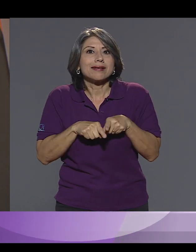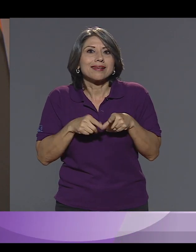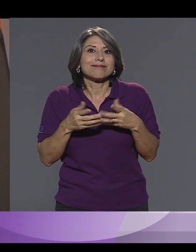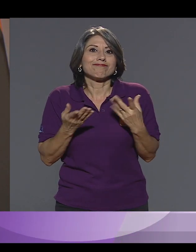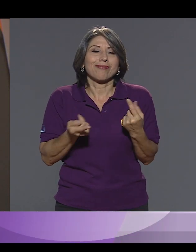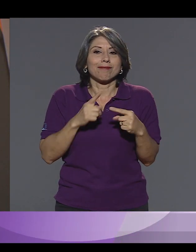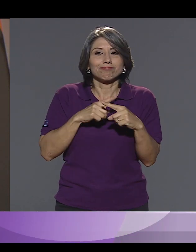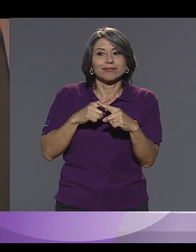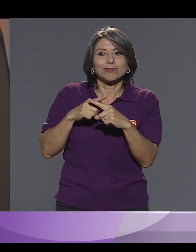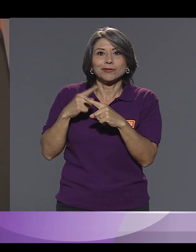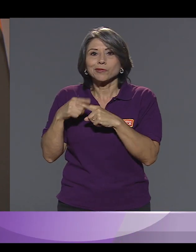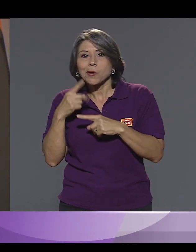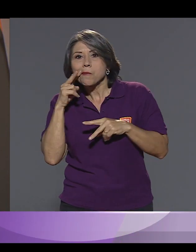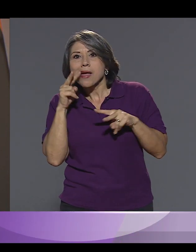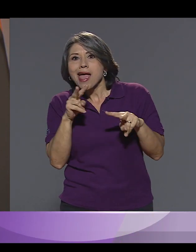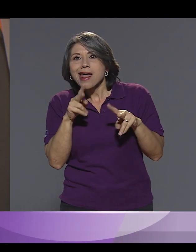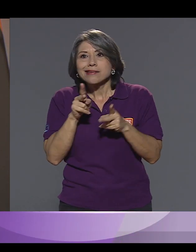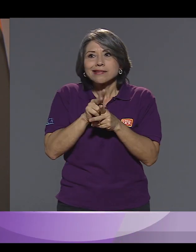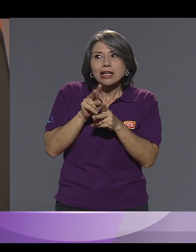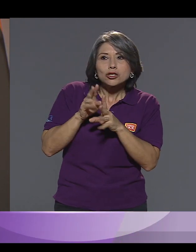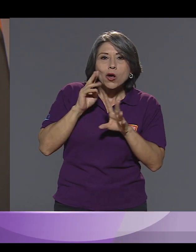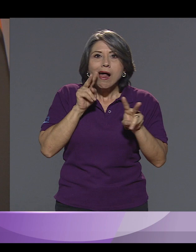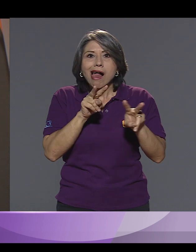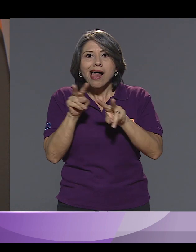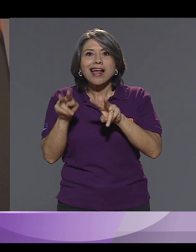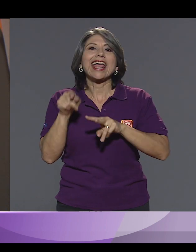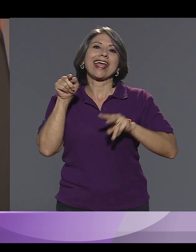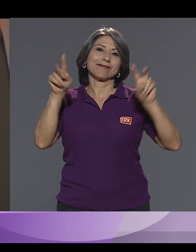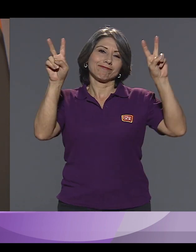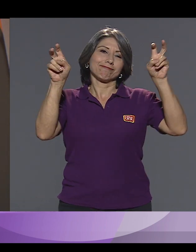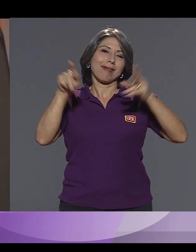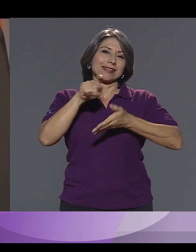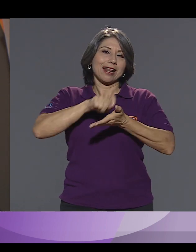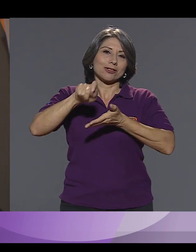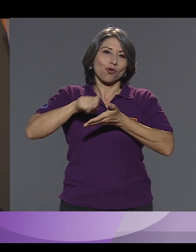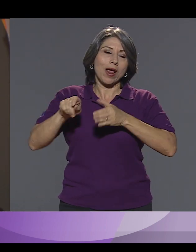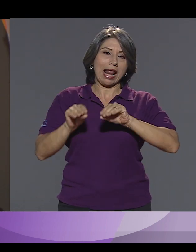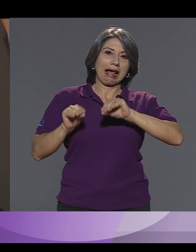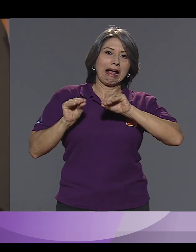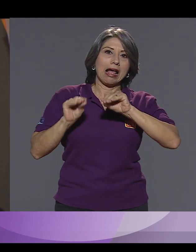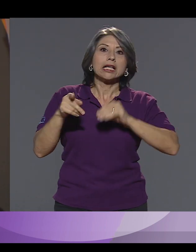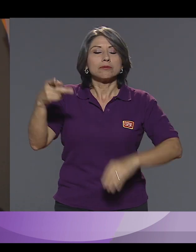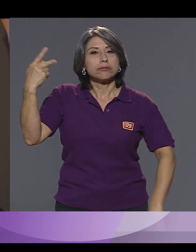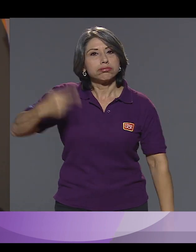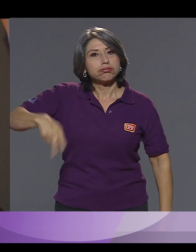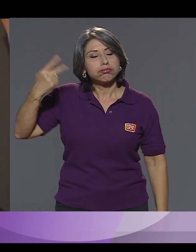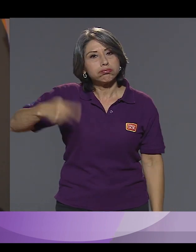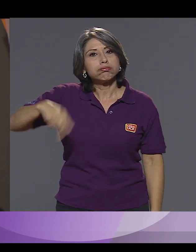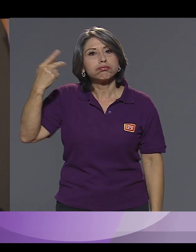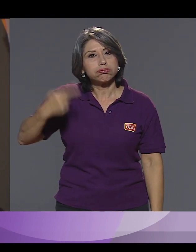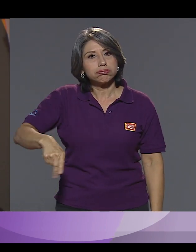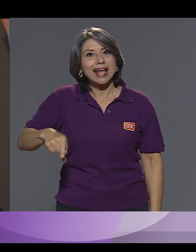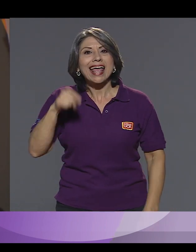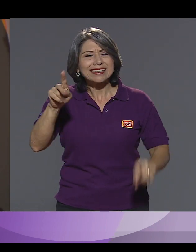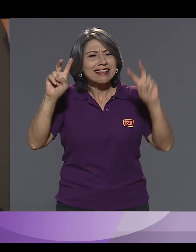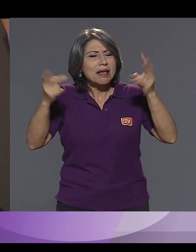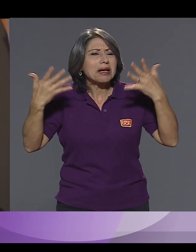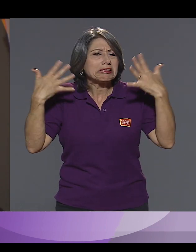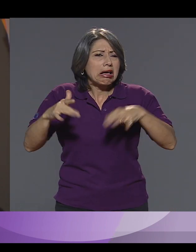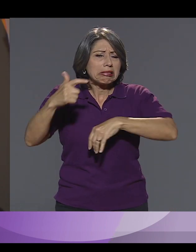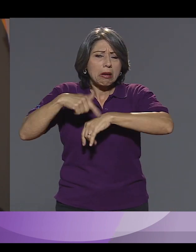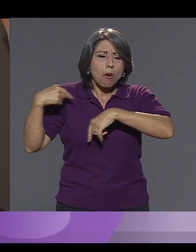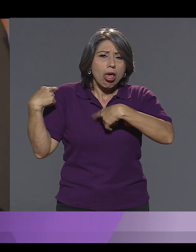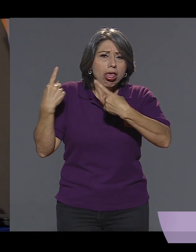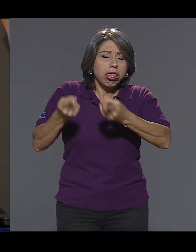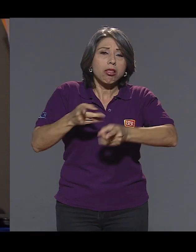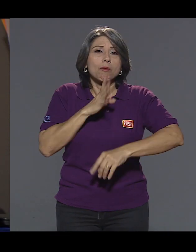gran escuela. Entonces esto es muy, muy peligroso. Este tema lo hemos planteado desde hace tiempo. Recuerdo